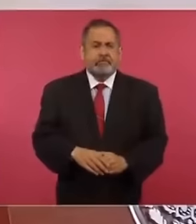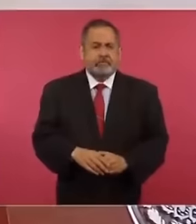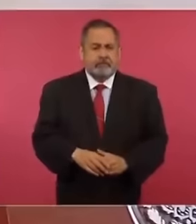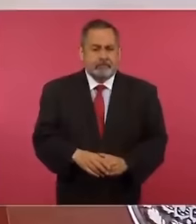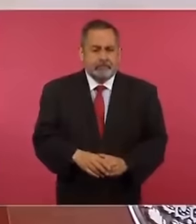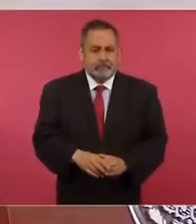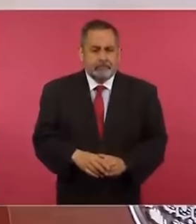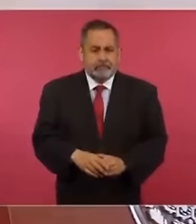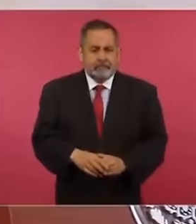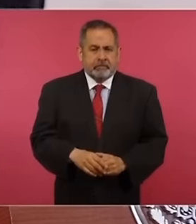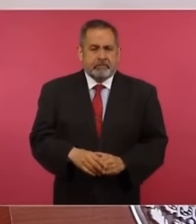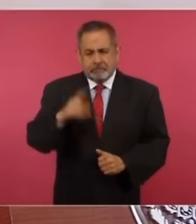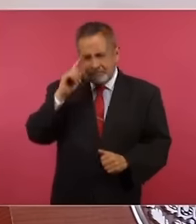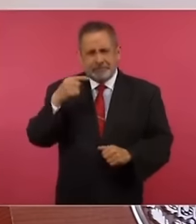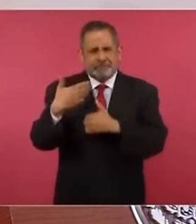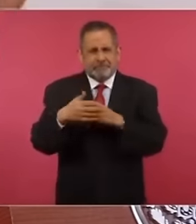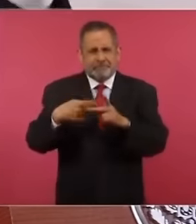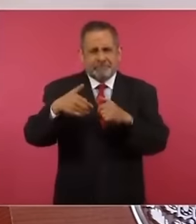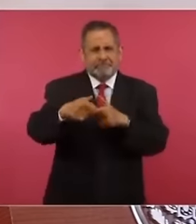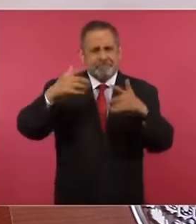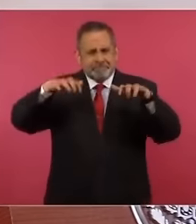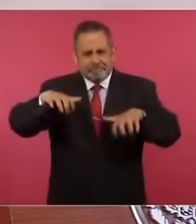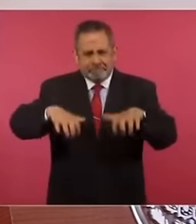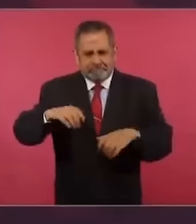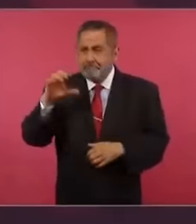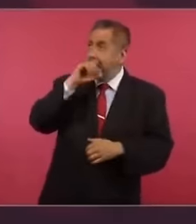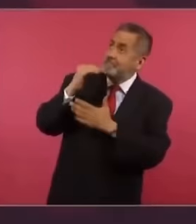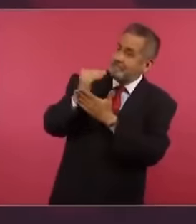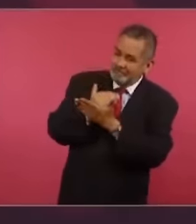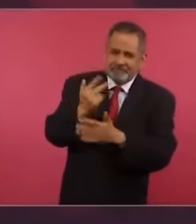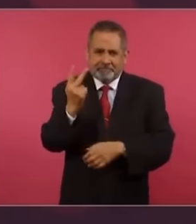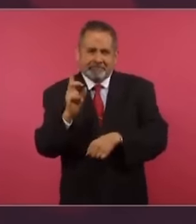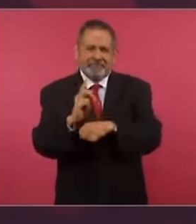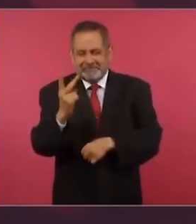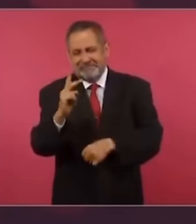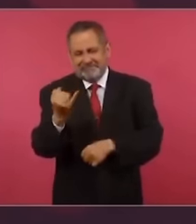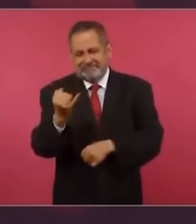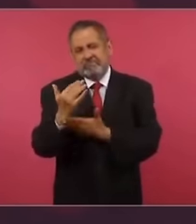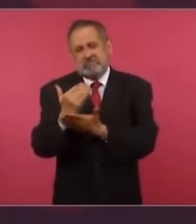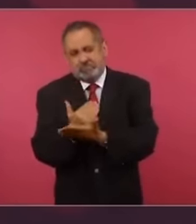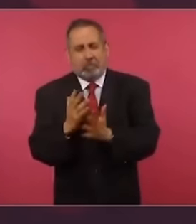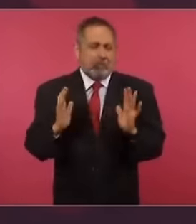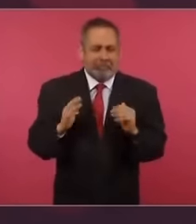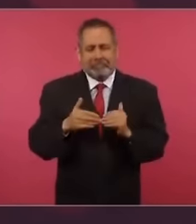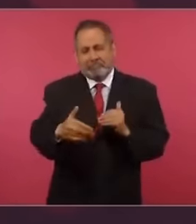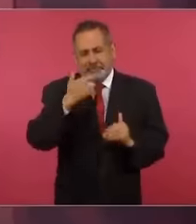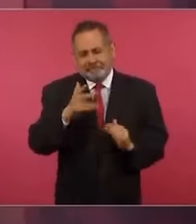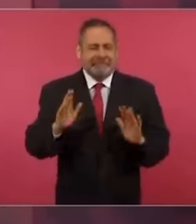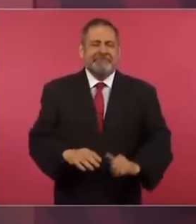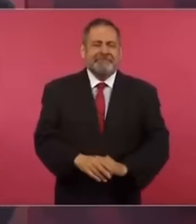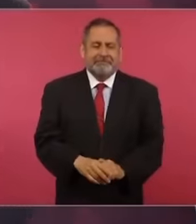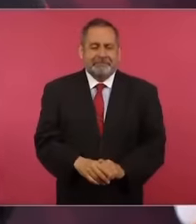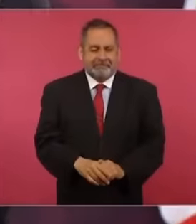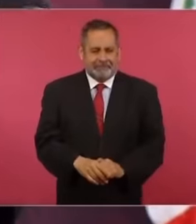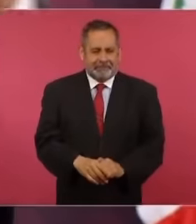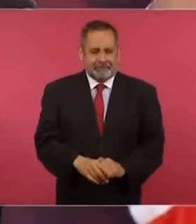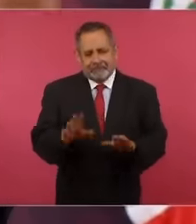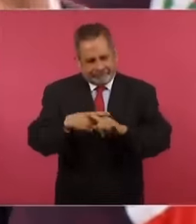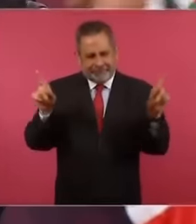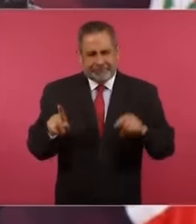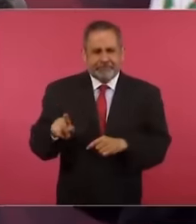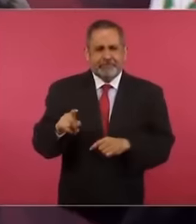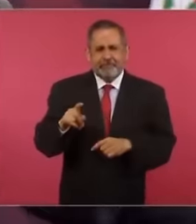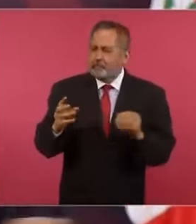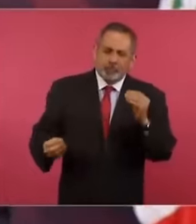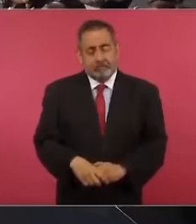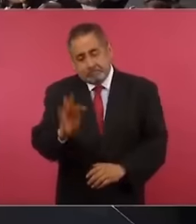a empezar a llover, ya va a haber menos calor después del 2 de junio. Entonces, ya va a ser distinto,